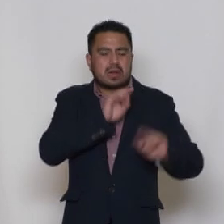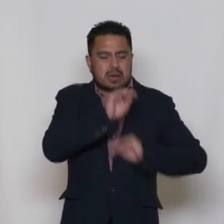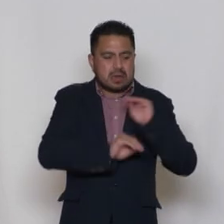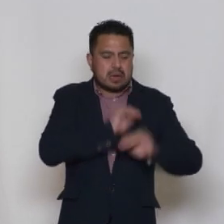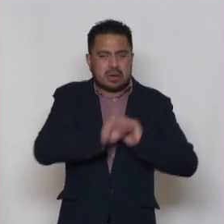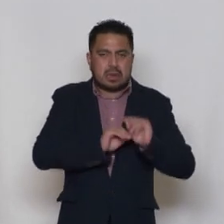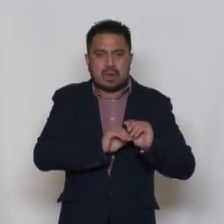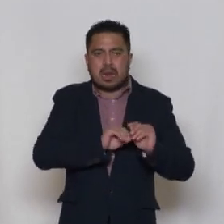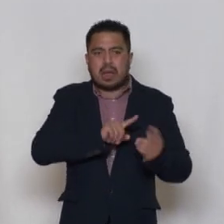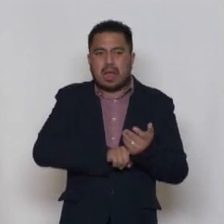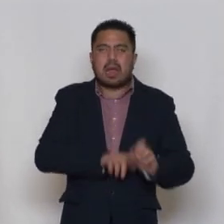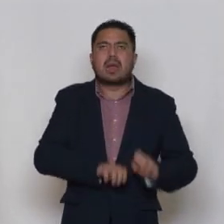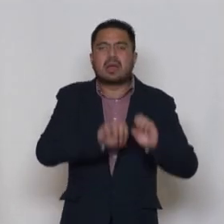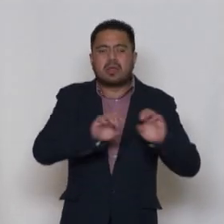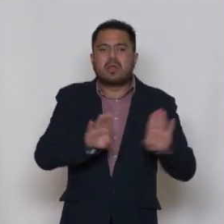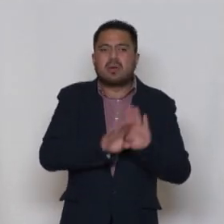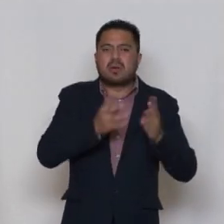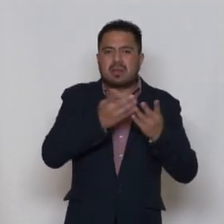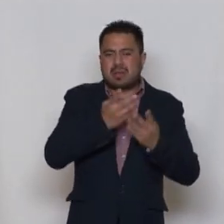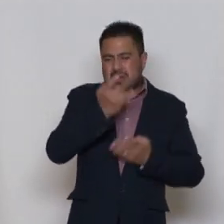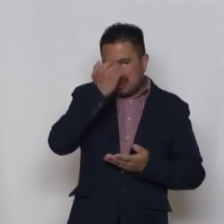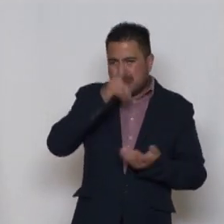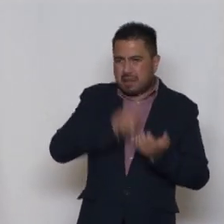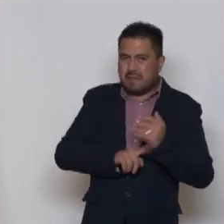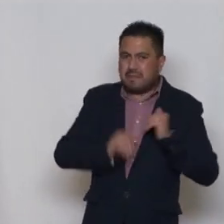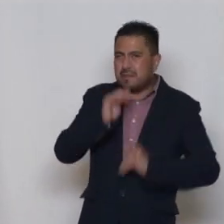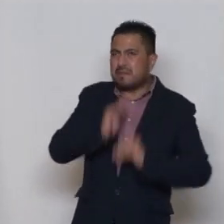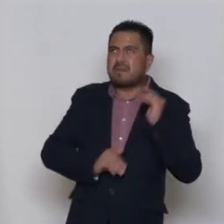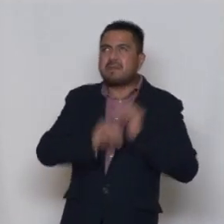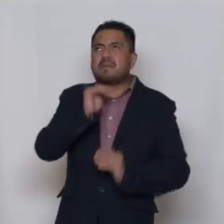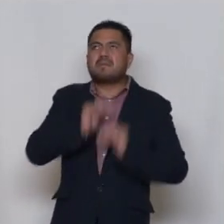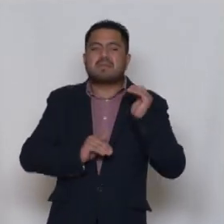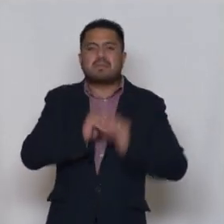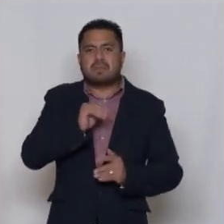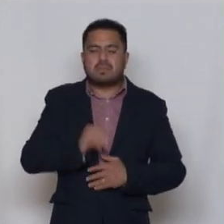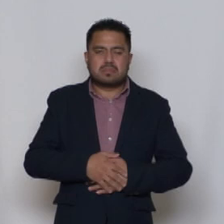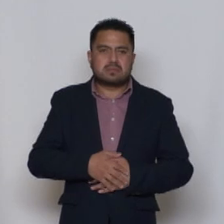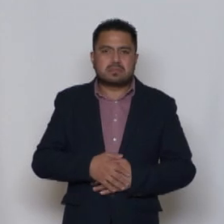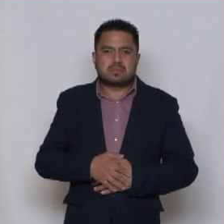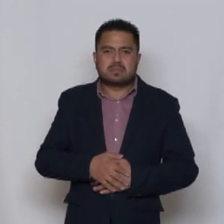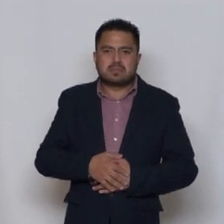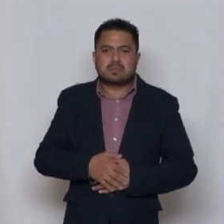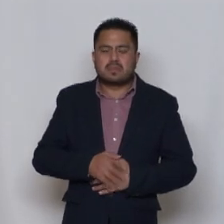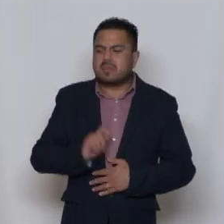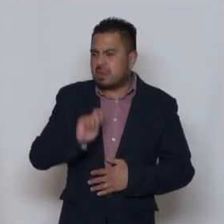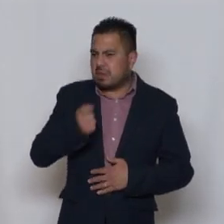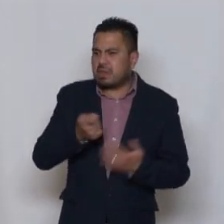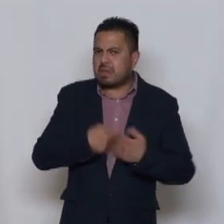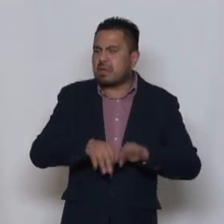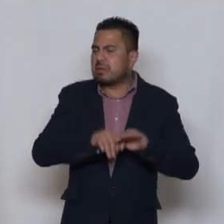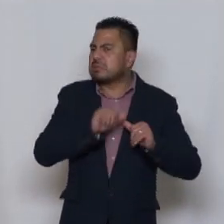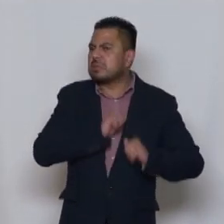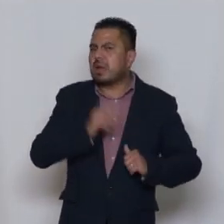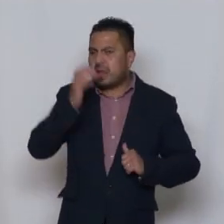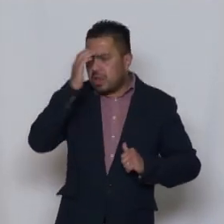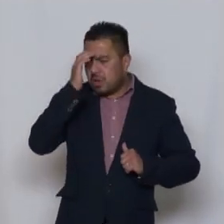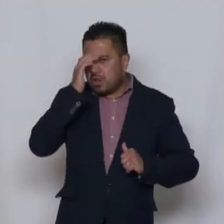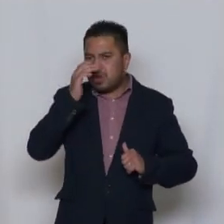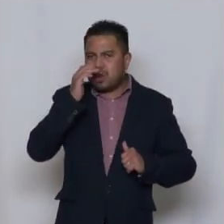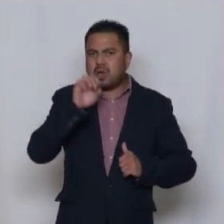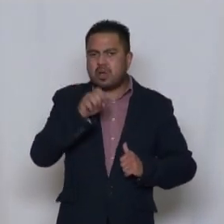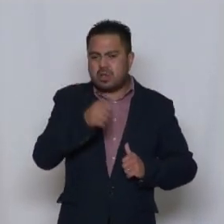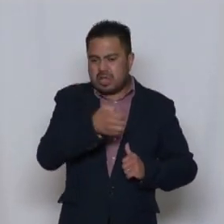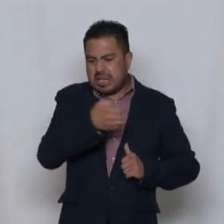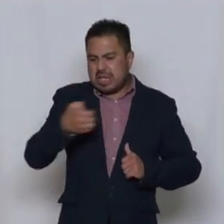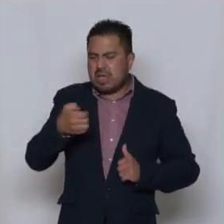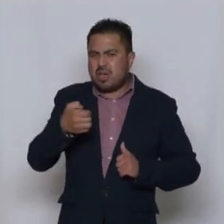ante viento, como las fachadas, para diseño de fachadas. Claro, wow. ¿Y qué importancia tiene el conocer la geometría de